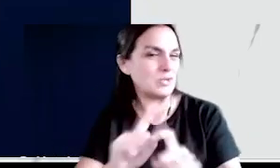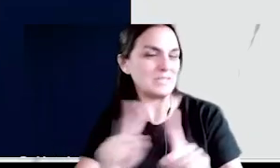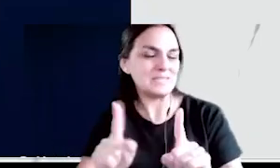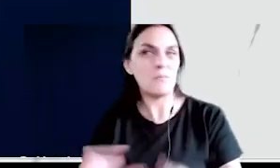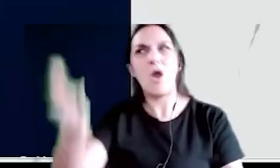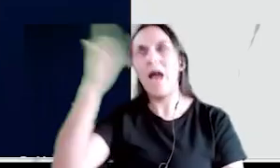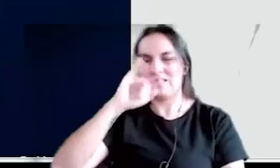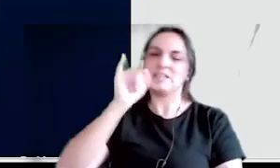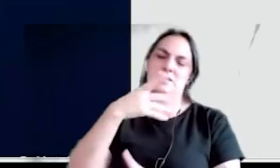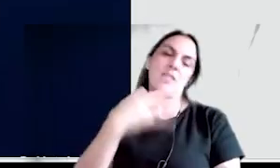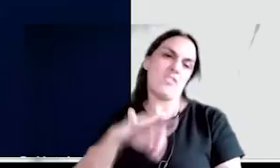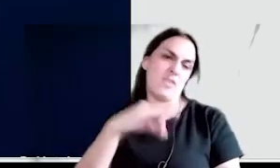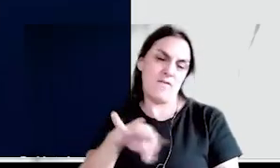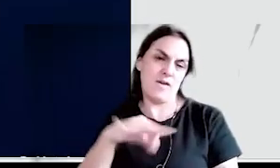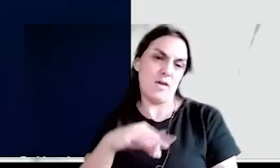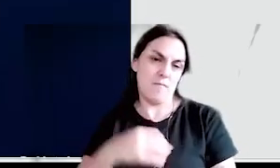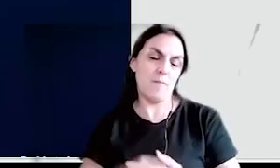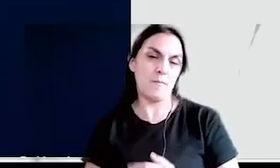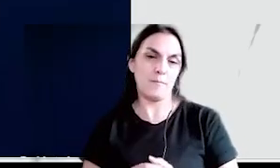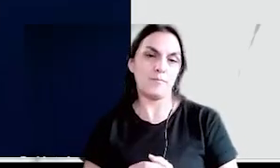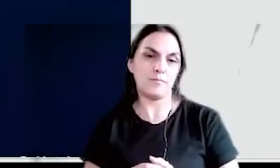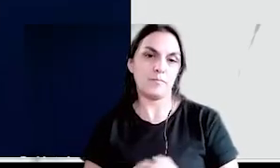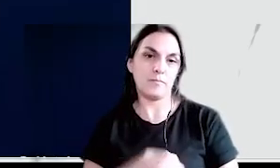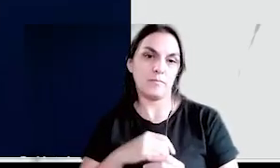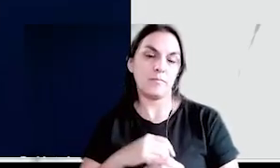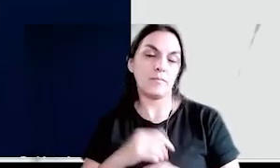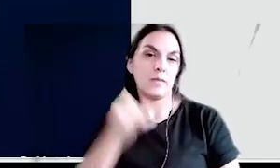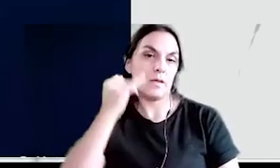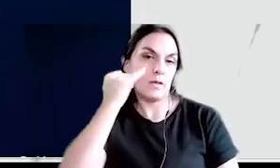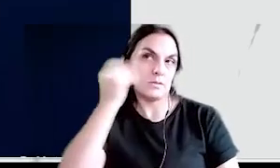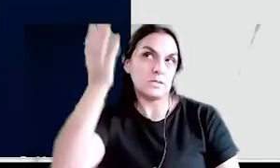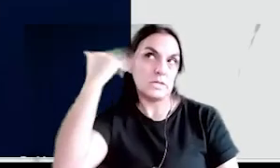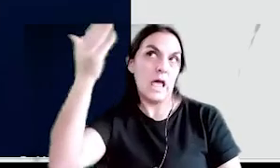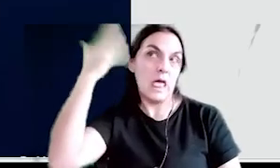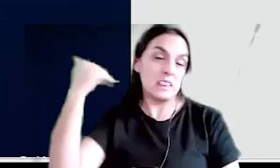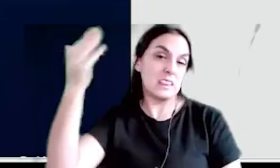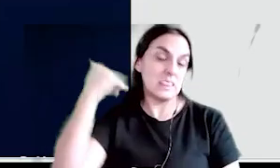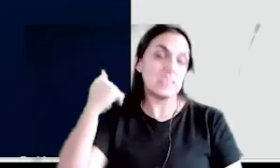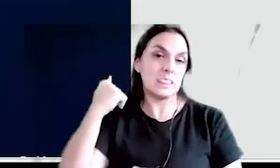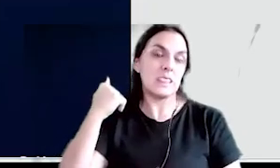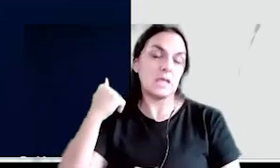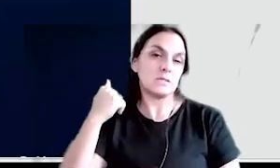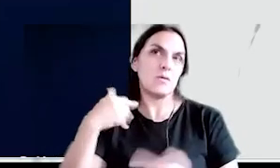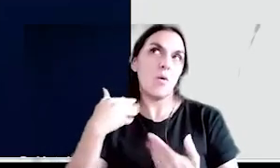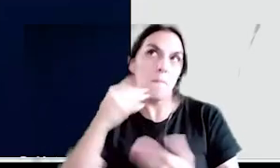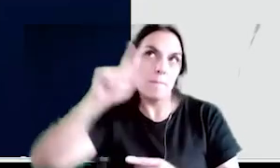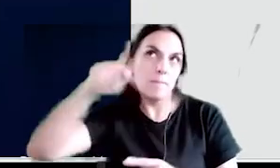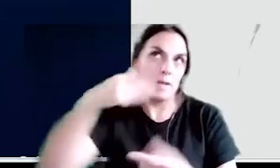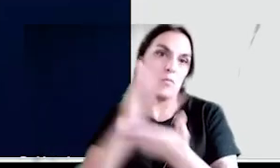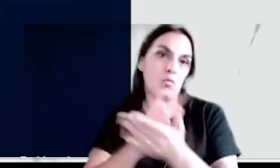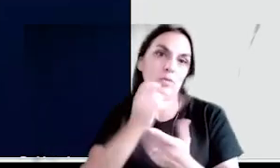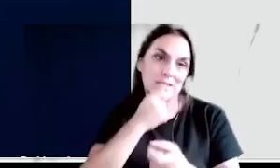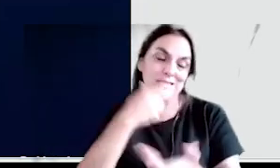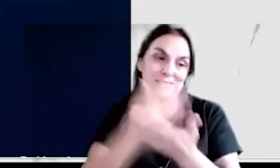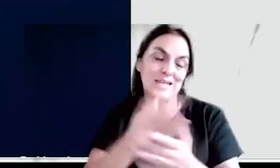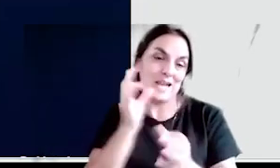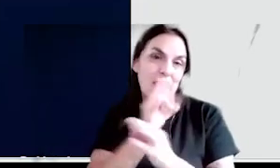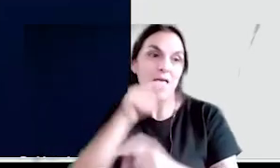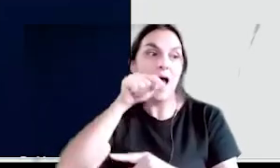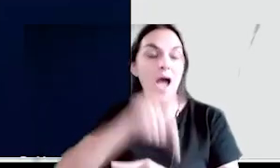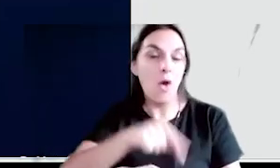época sí estábamos obligados, podíamos ser pasibles de una sanción. Hoy ya no está